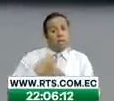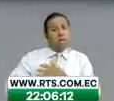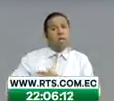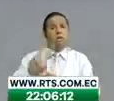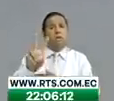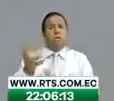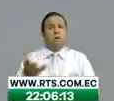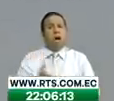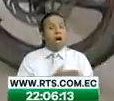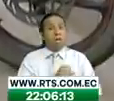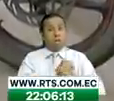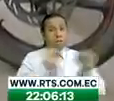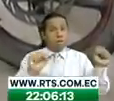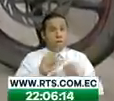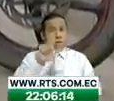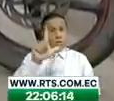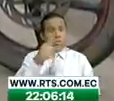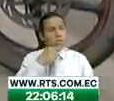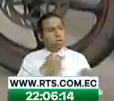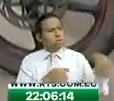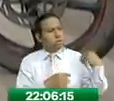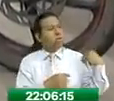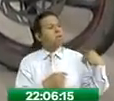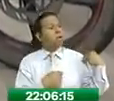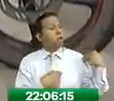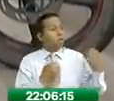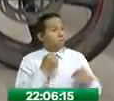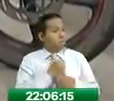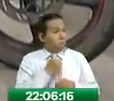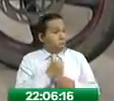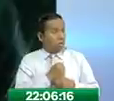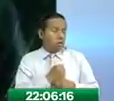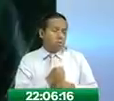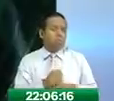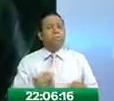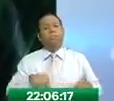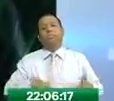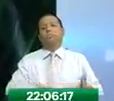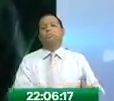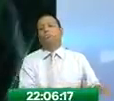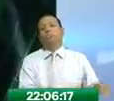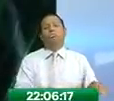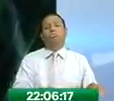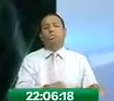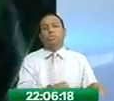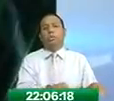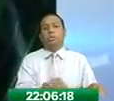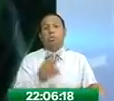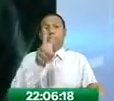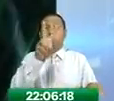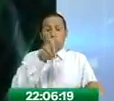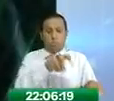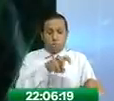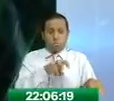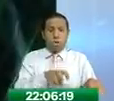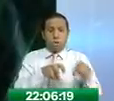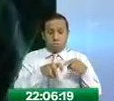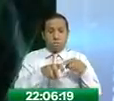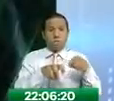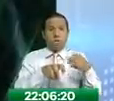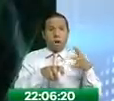lo habría llamado y supuestamente lo contrató para una carrera. De los dos sobrevivientes, uno de ellos se